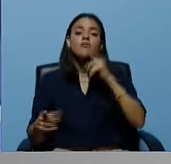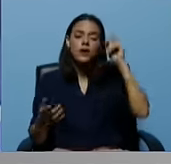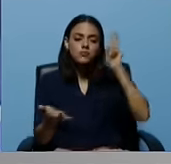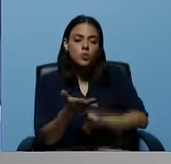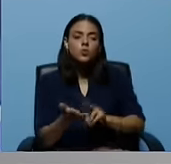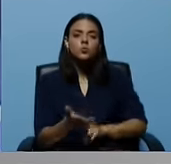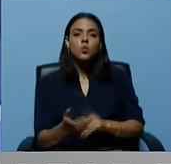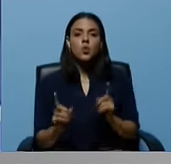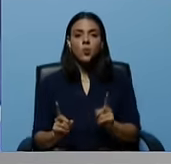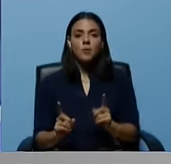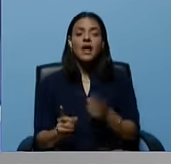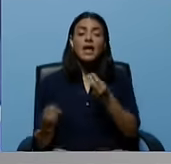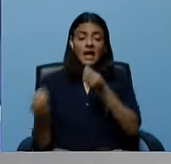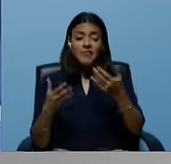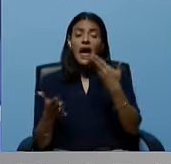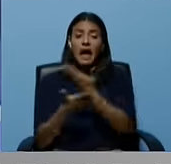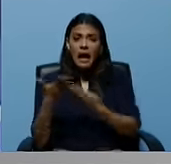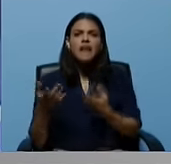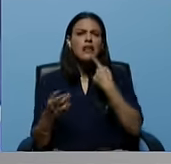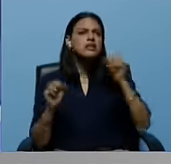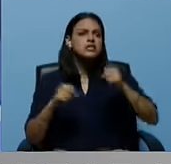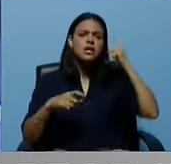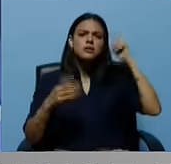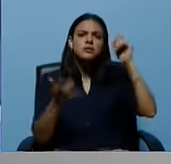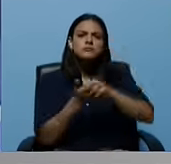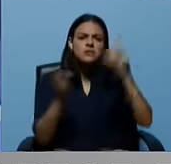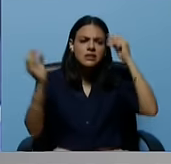en la carta que me envía.